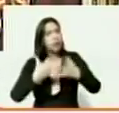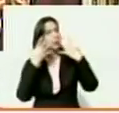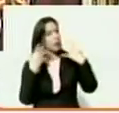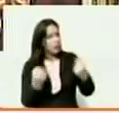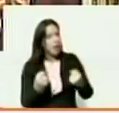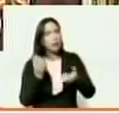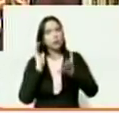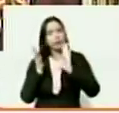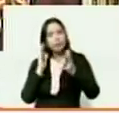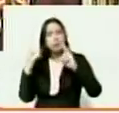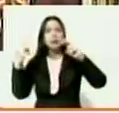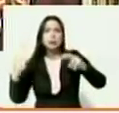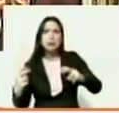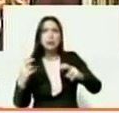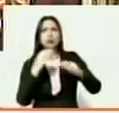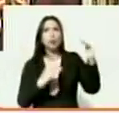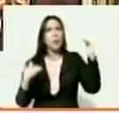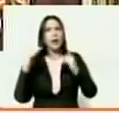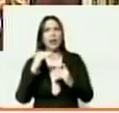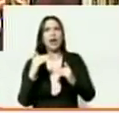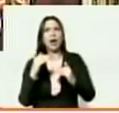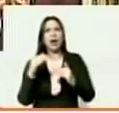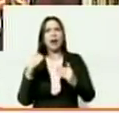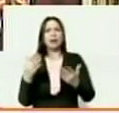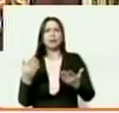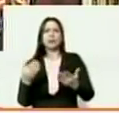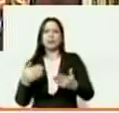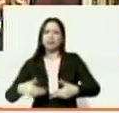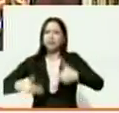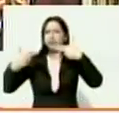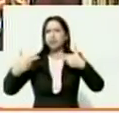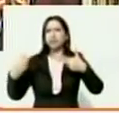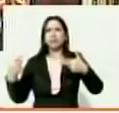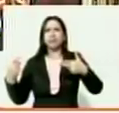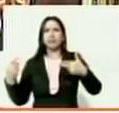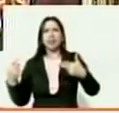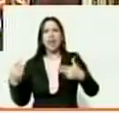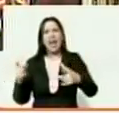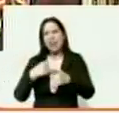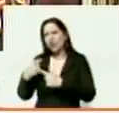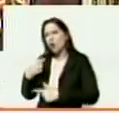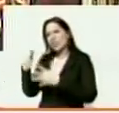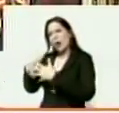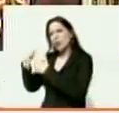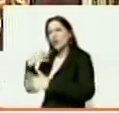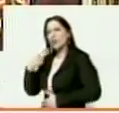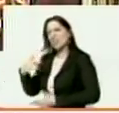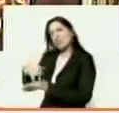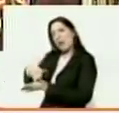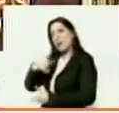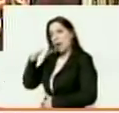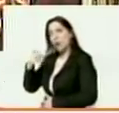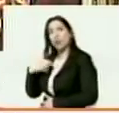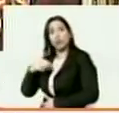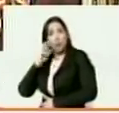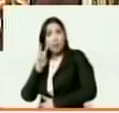de conversar, de superar esta página de confrontación, debilidad Maduro, debilidad Maduro. Yo he visto